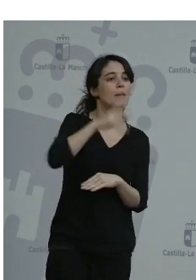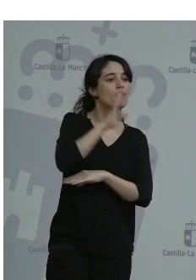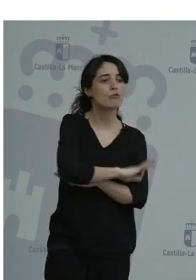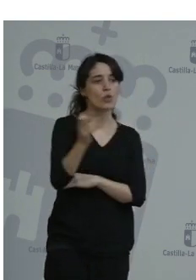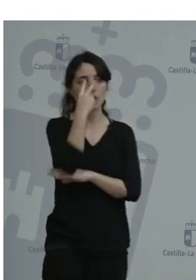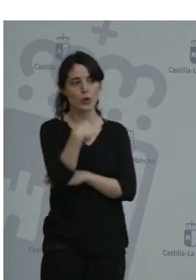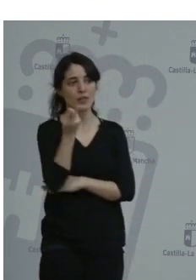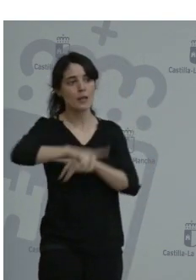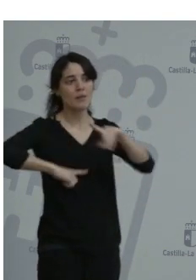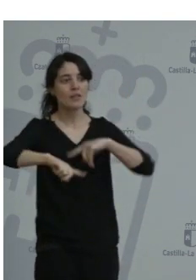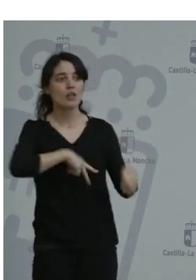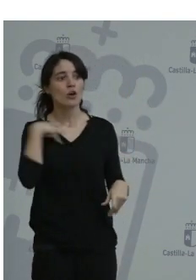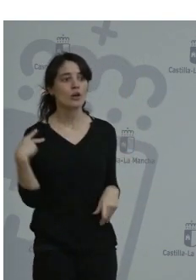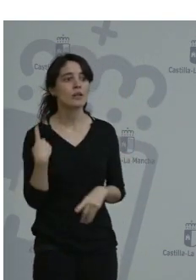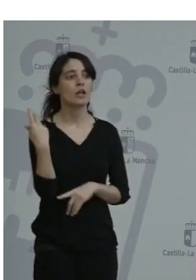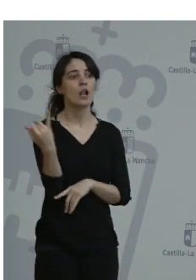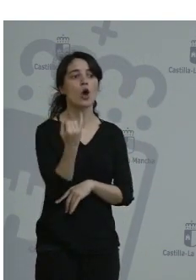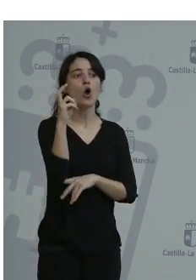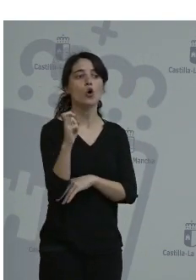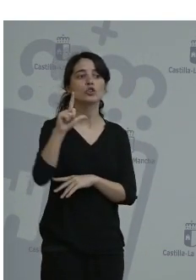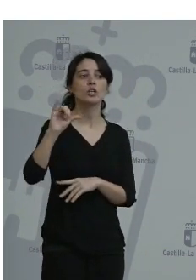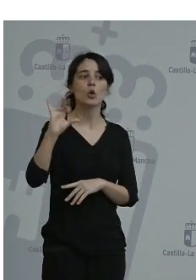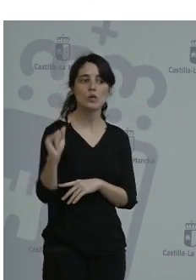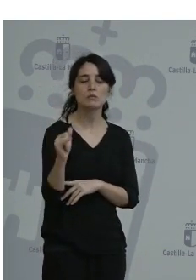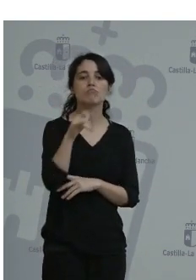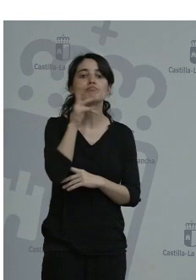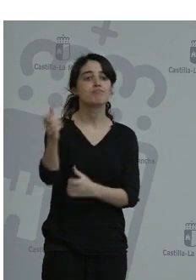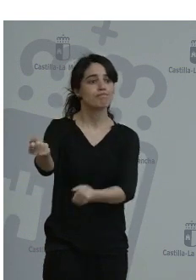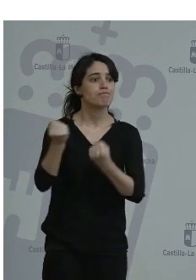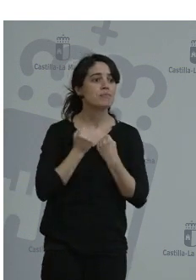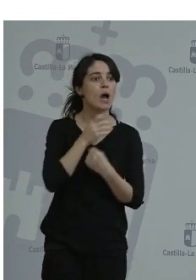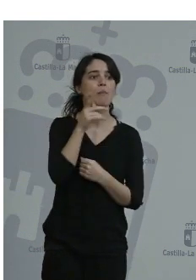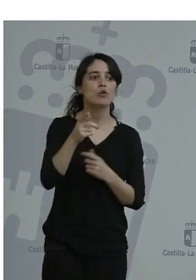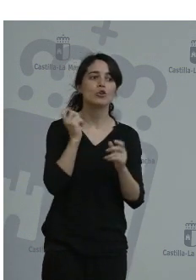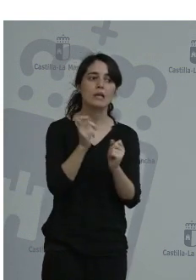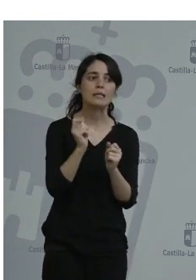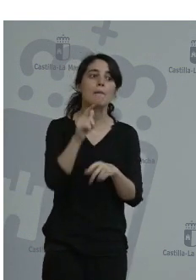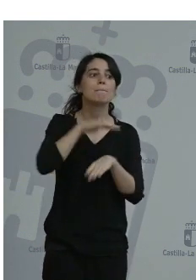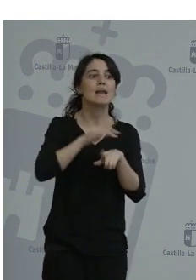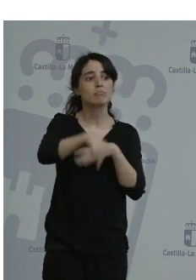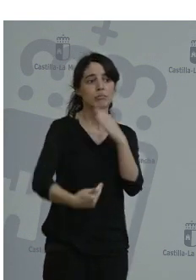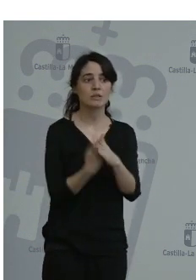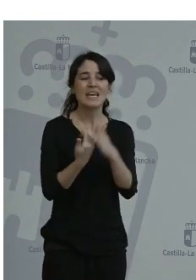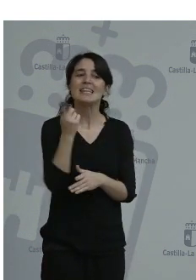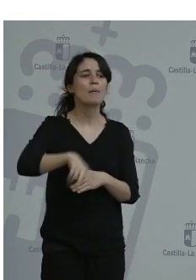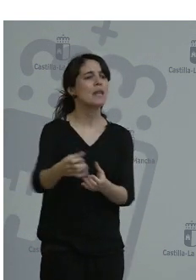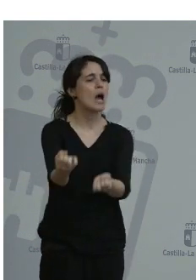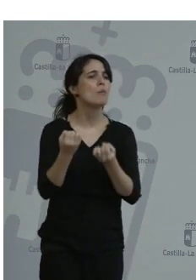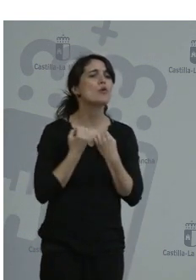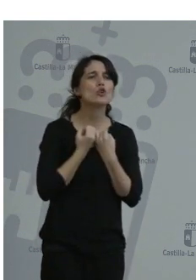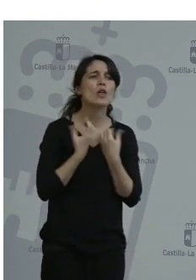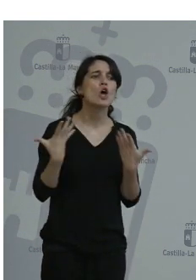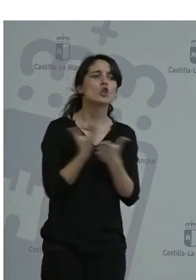general, don José Luis Martínez Donoso, por el apoyo puntual para este seminario y por todo lo que para el movimiento